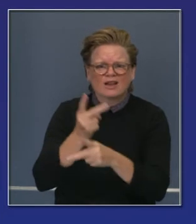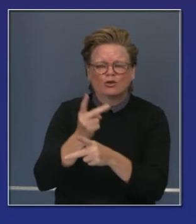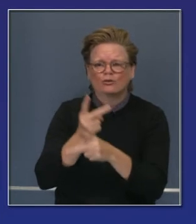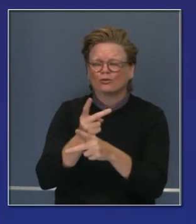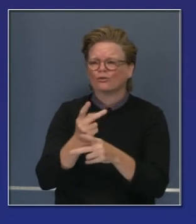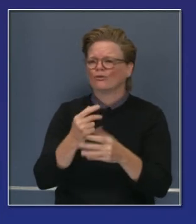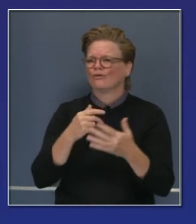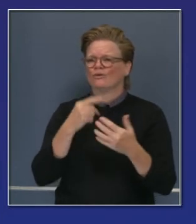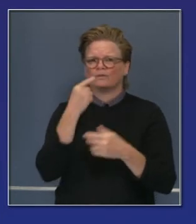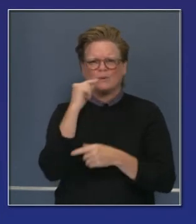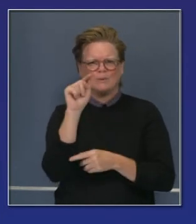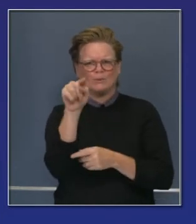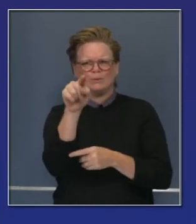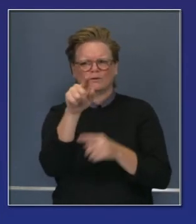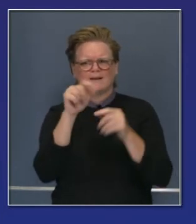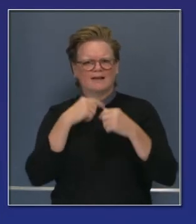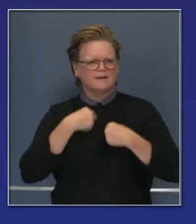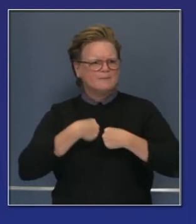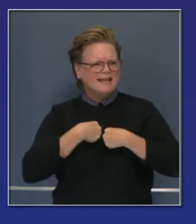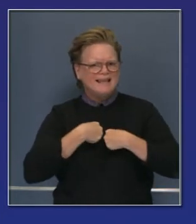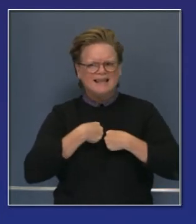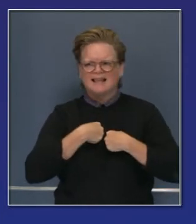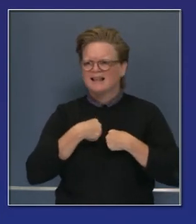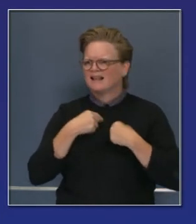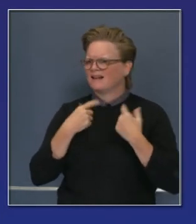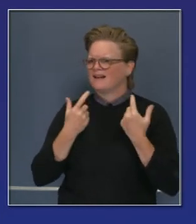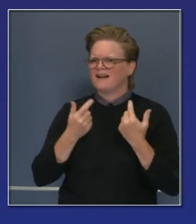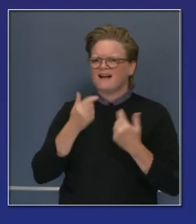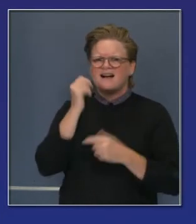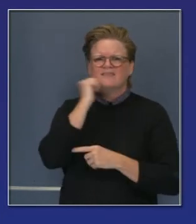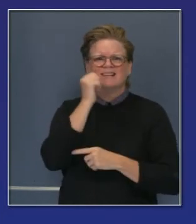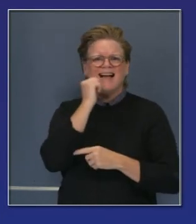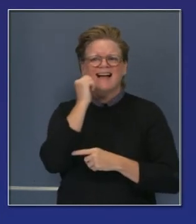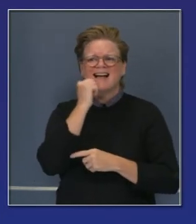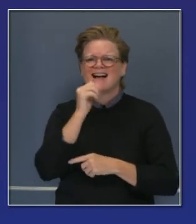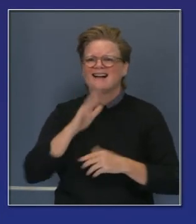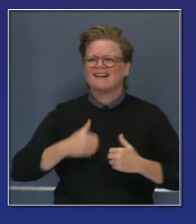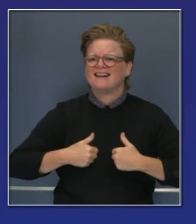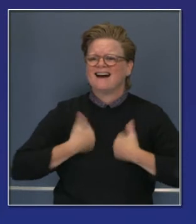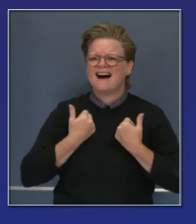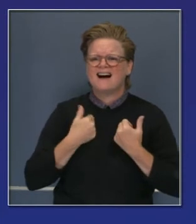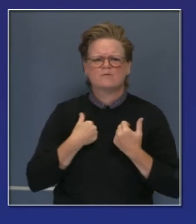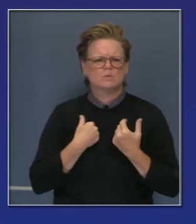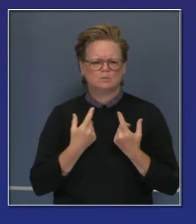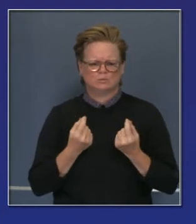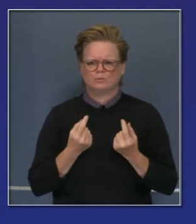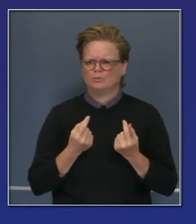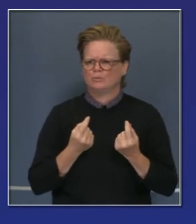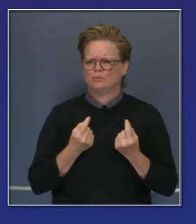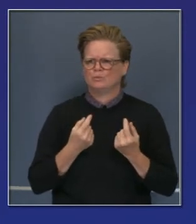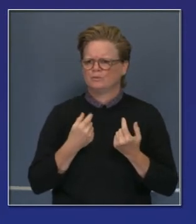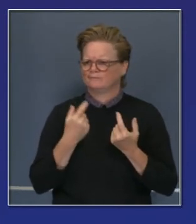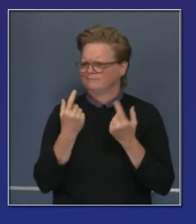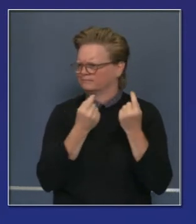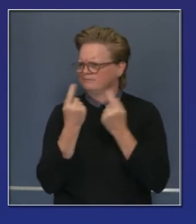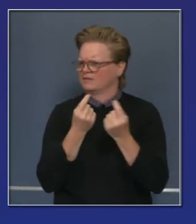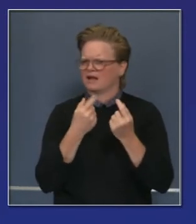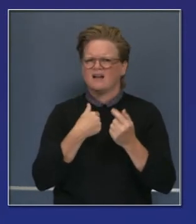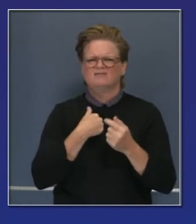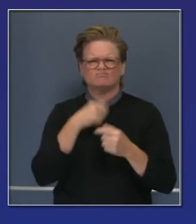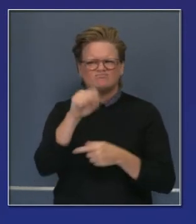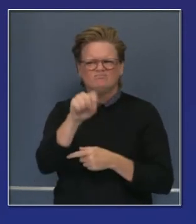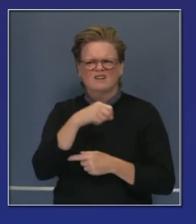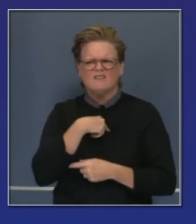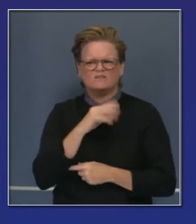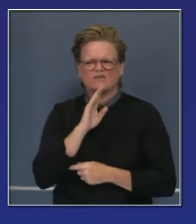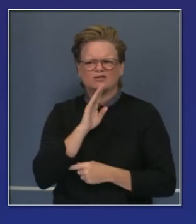para personas, para usted, para mí, personas comunes y corrientes, a veces es mucho más difícil. Una